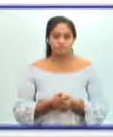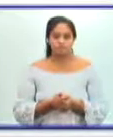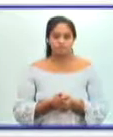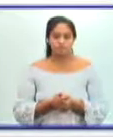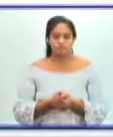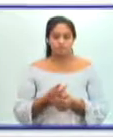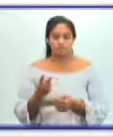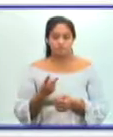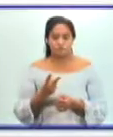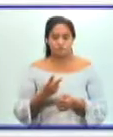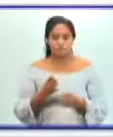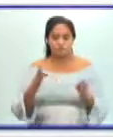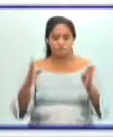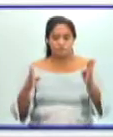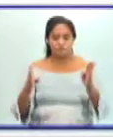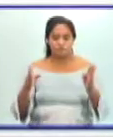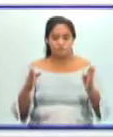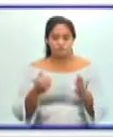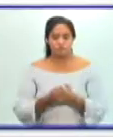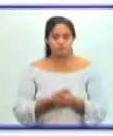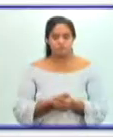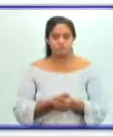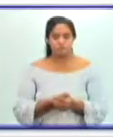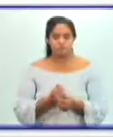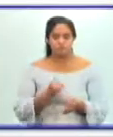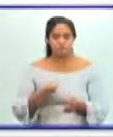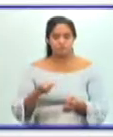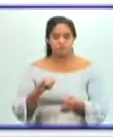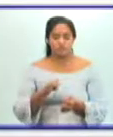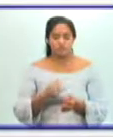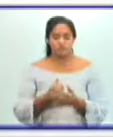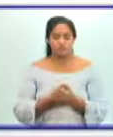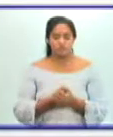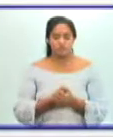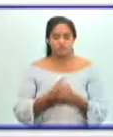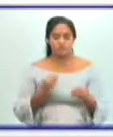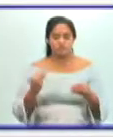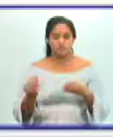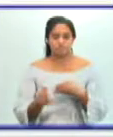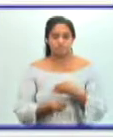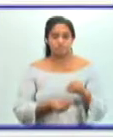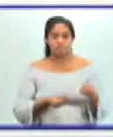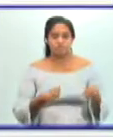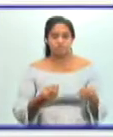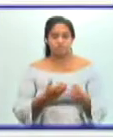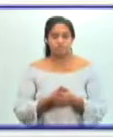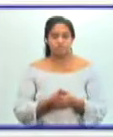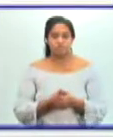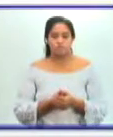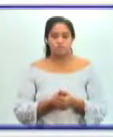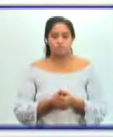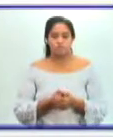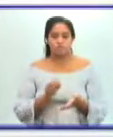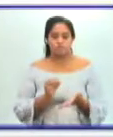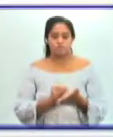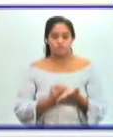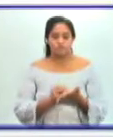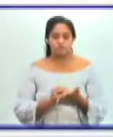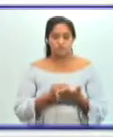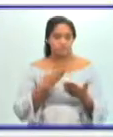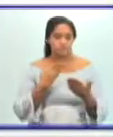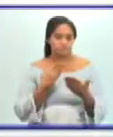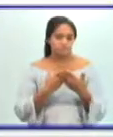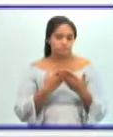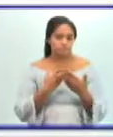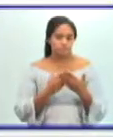los otros miembros también por transitividad y te queda demostrado lo que